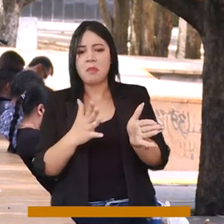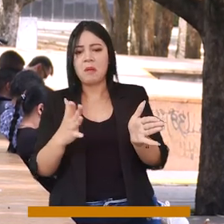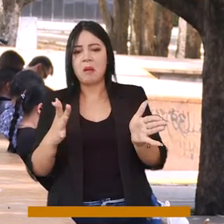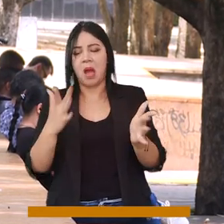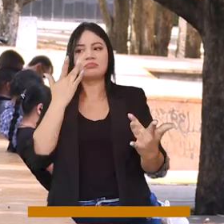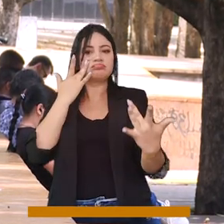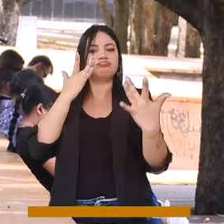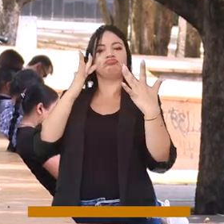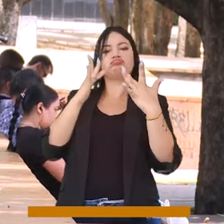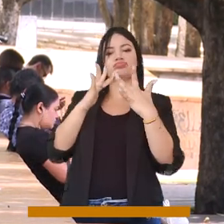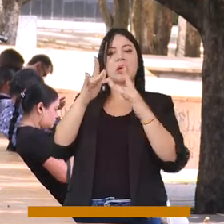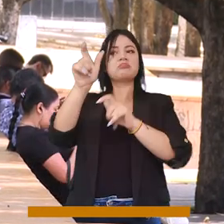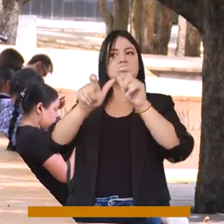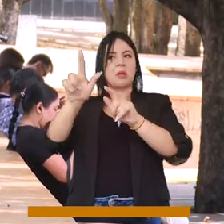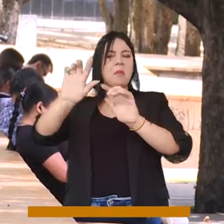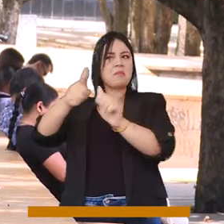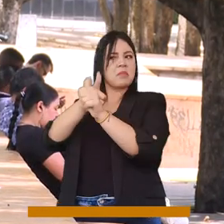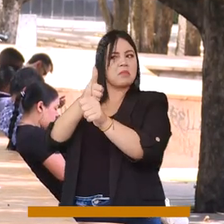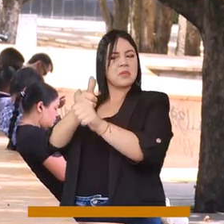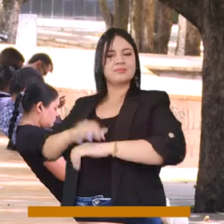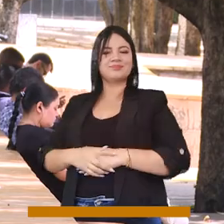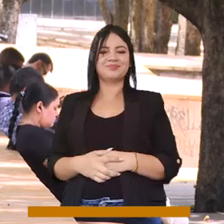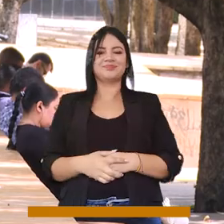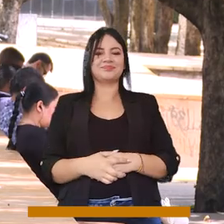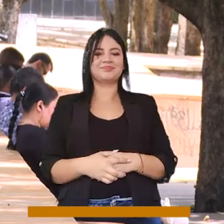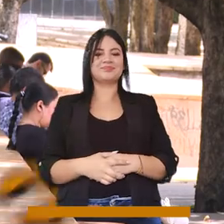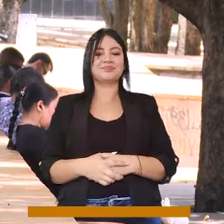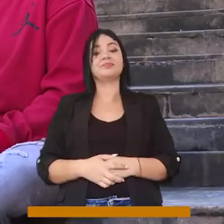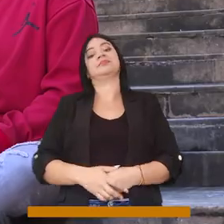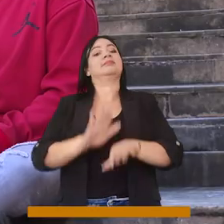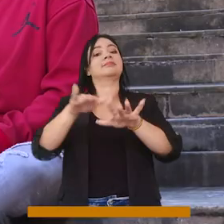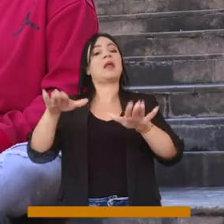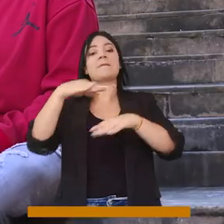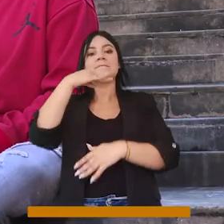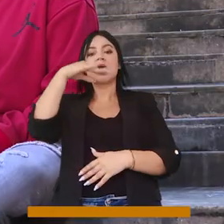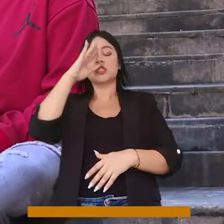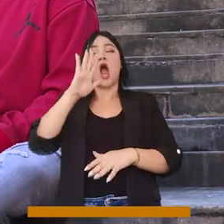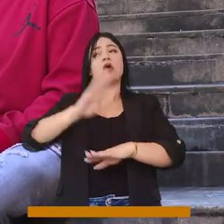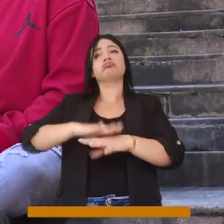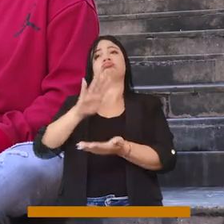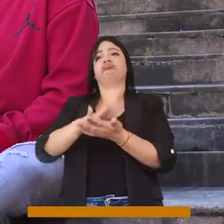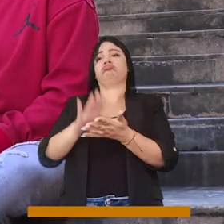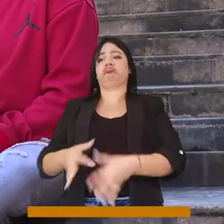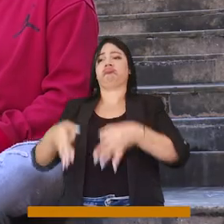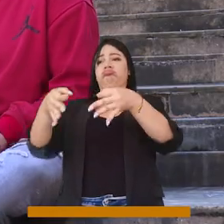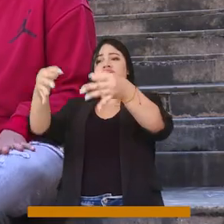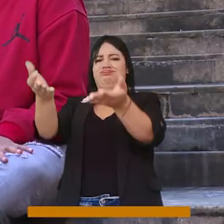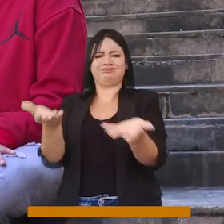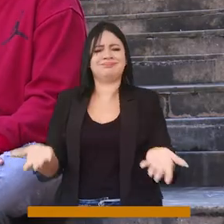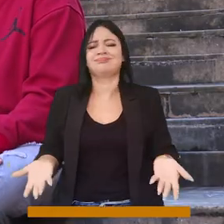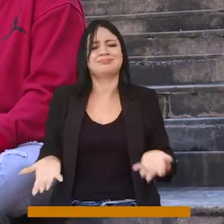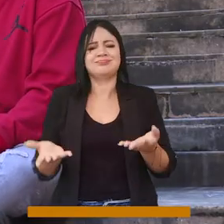es el canal más idóneo que tenemos donde los ciudadanos le pueden hacer seguimiento. En Medellín no podemos permitir el maltrato